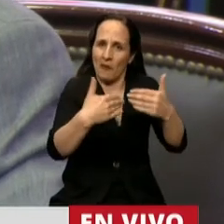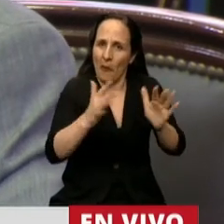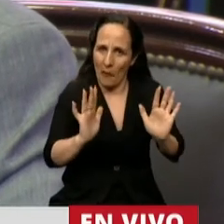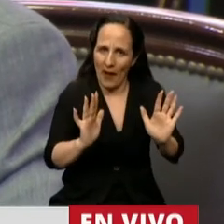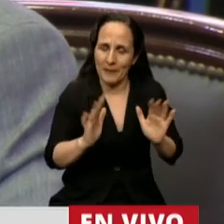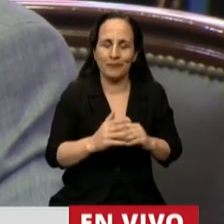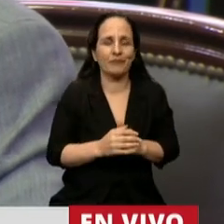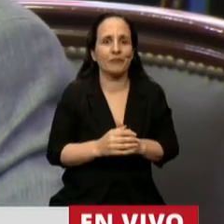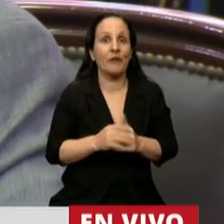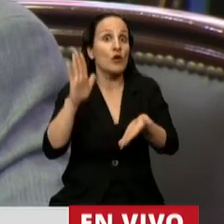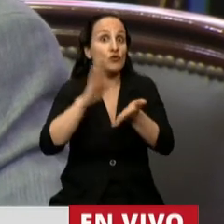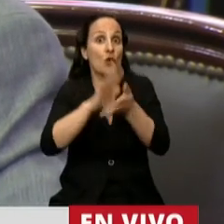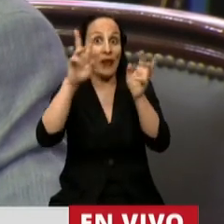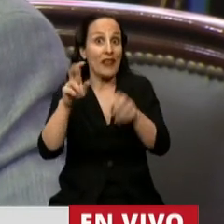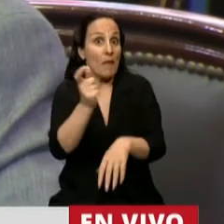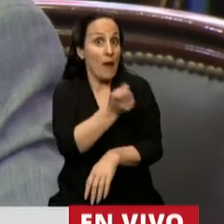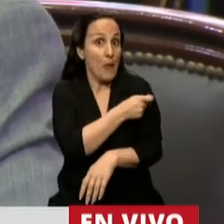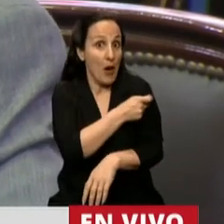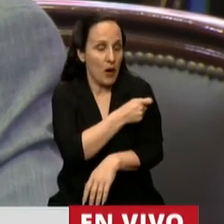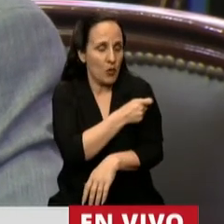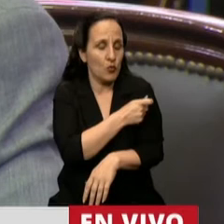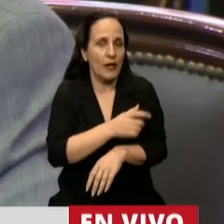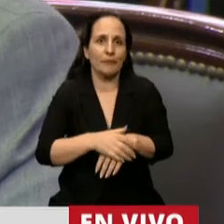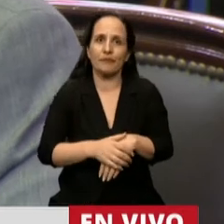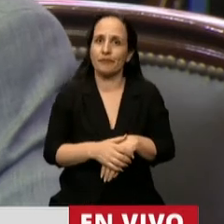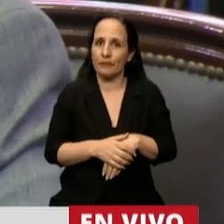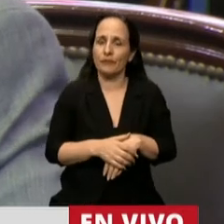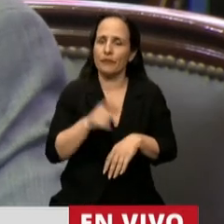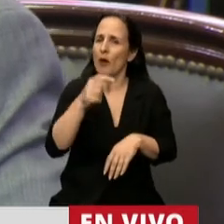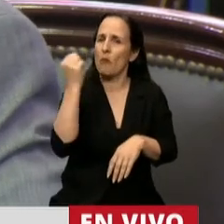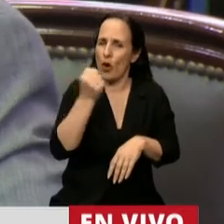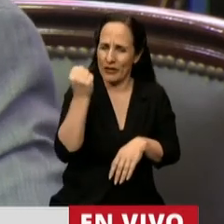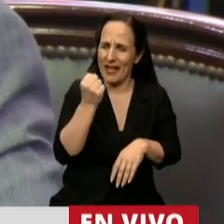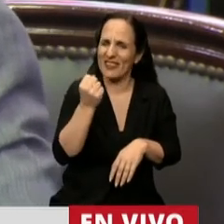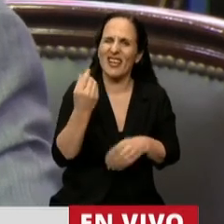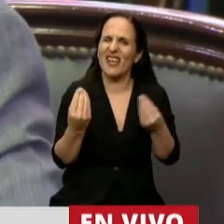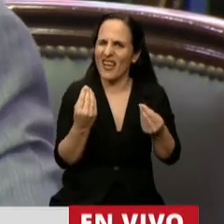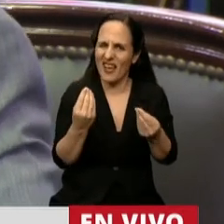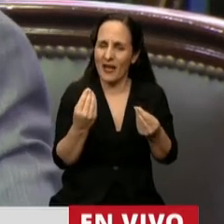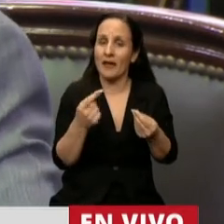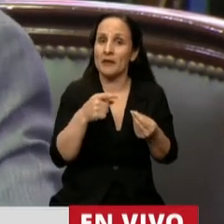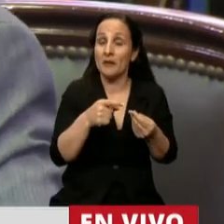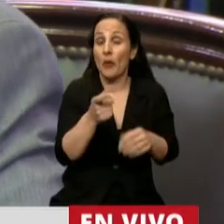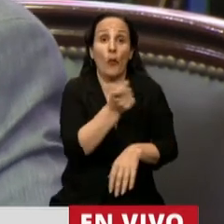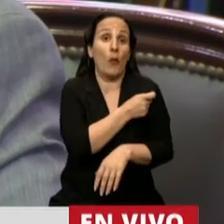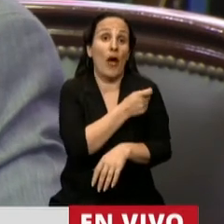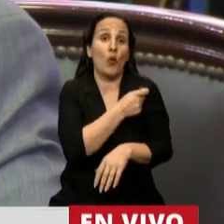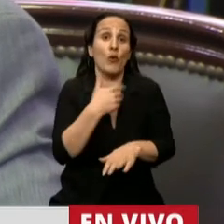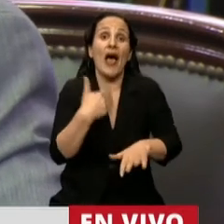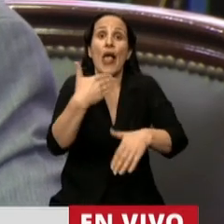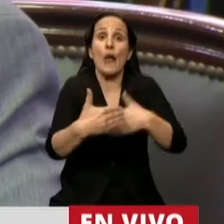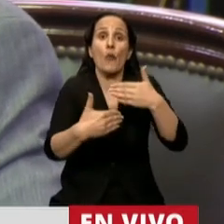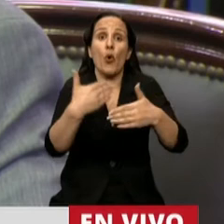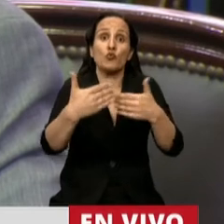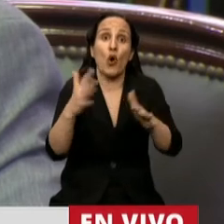las vacunas, es importante además saber que, o ver, tal como se ha dicho también, que normalmente la evolución de una vacuna implica a